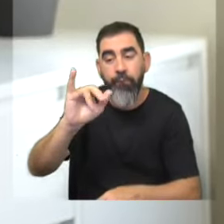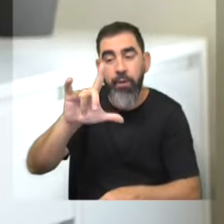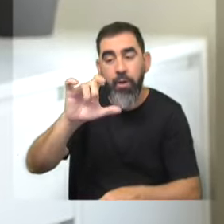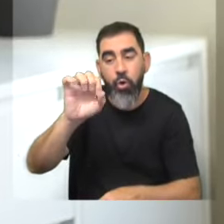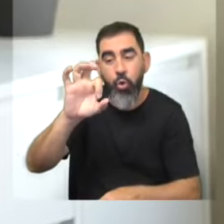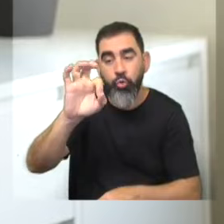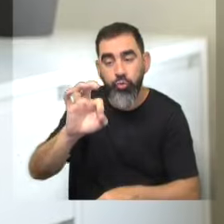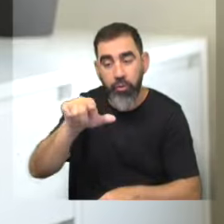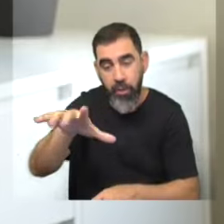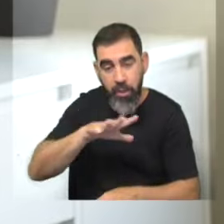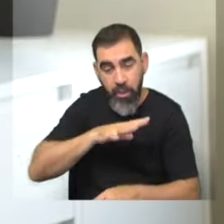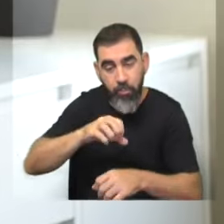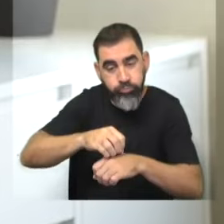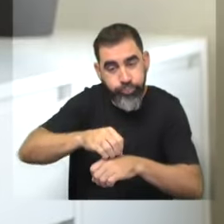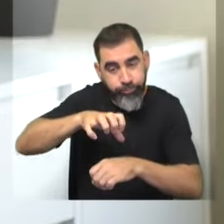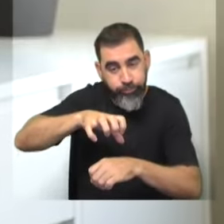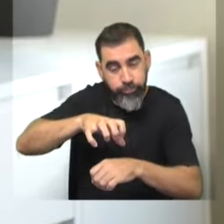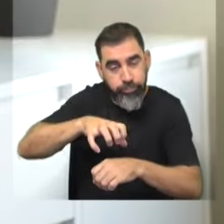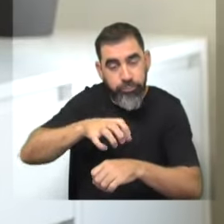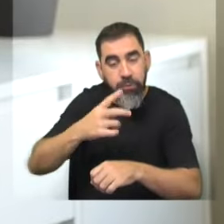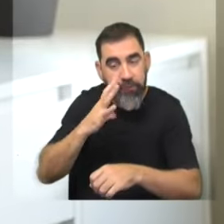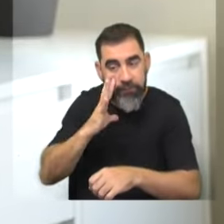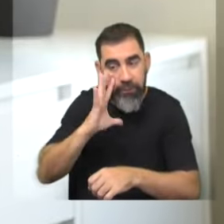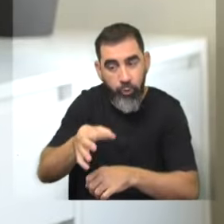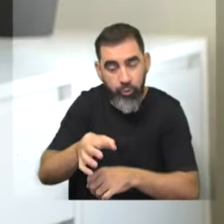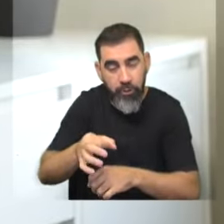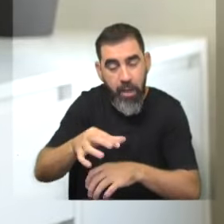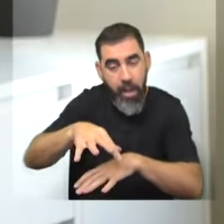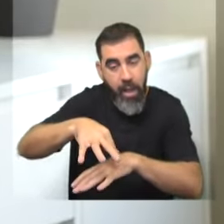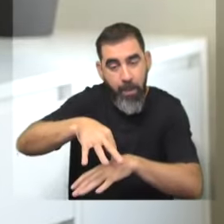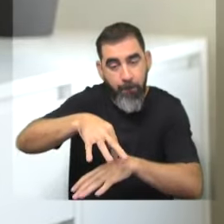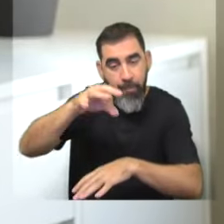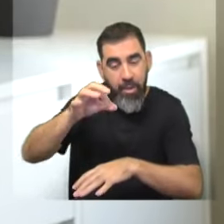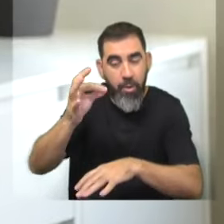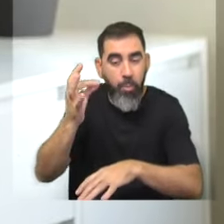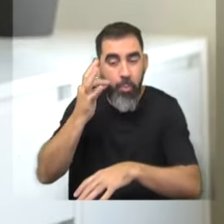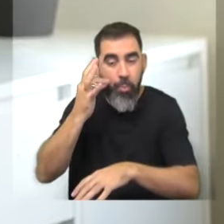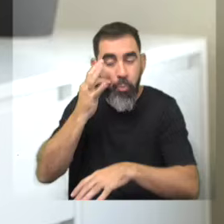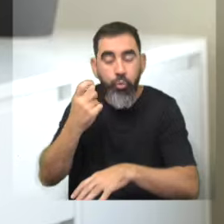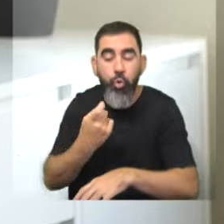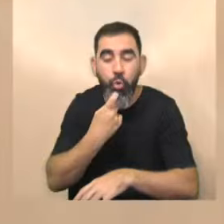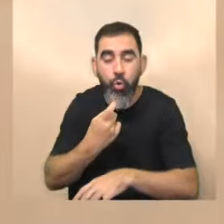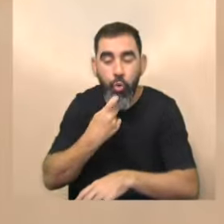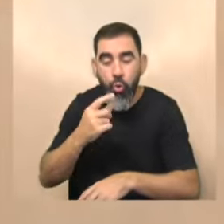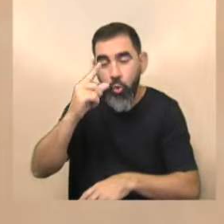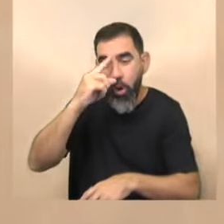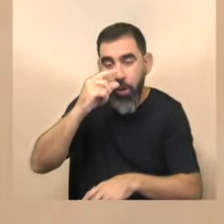glándula, se produce inflamación. Y eso lo vamos a ver traducido en la piel como puntitos rojos, puntitos amarillos, comedones, que son